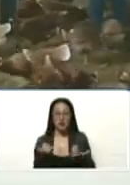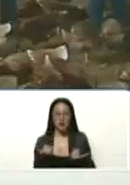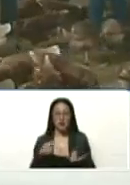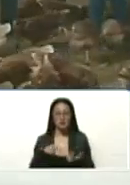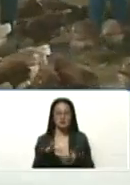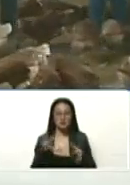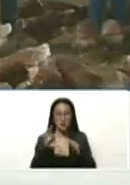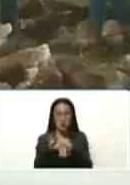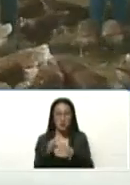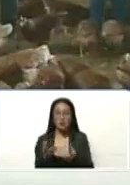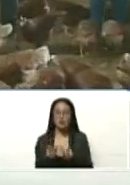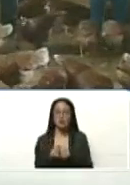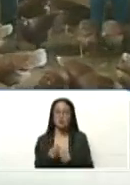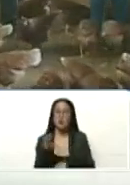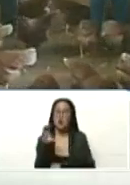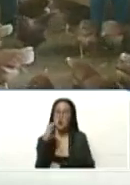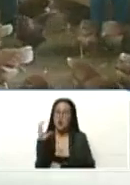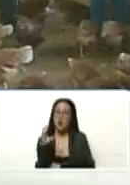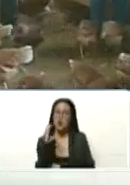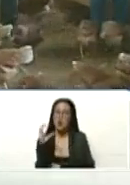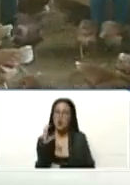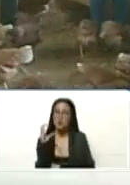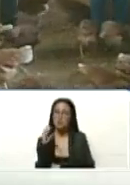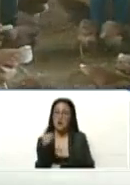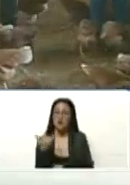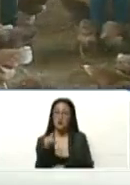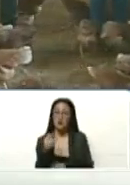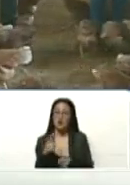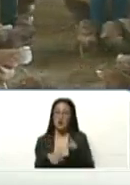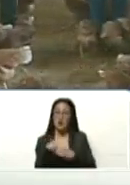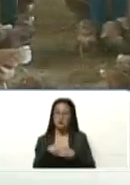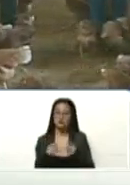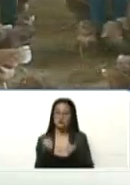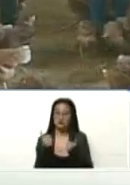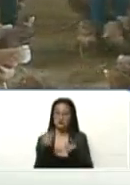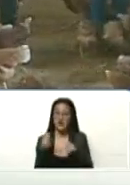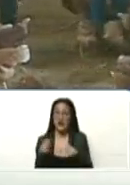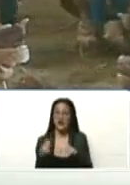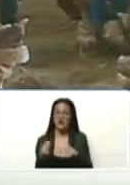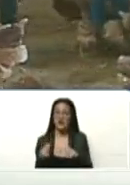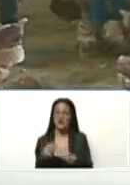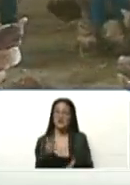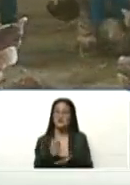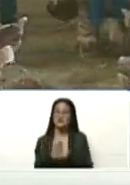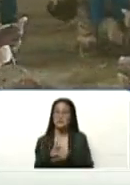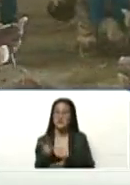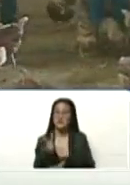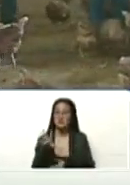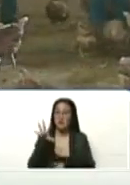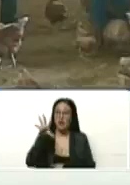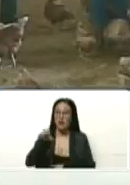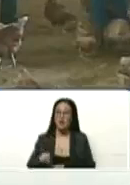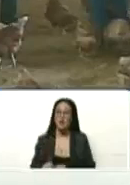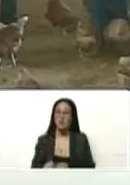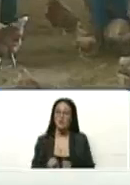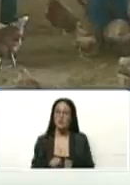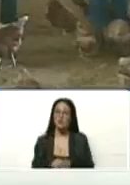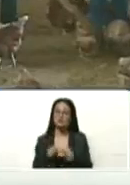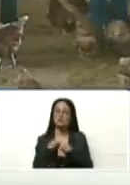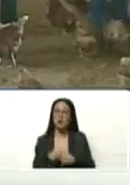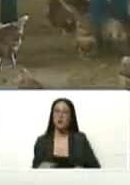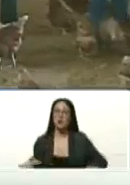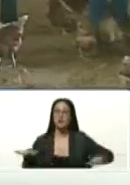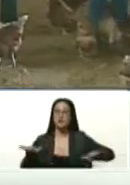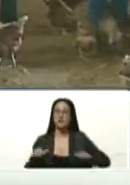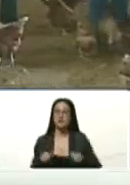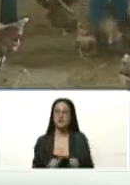hermana Colombia. Ellos tienen productos de gran calidad que siempre Venezuela compró y distribuyó y